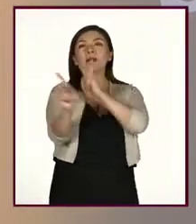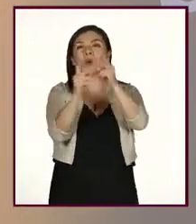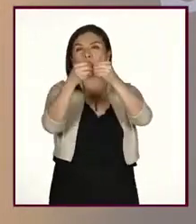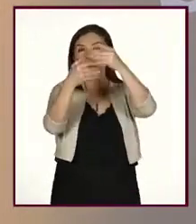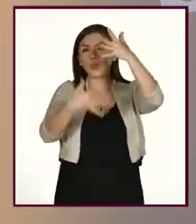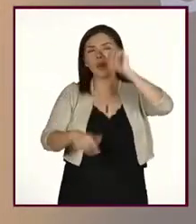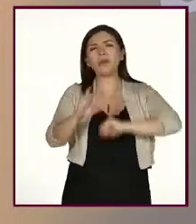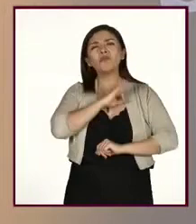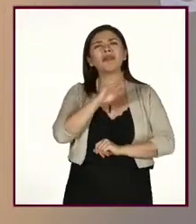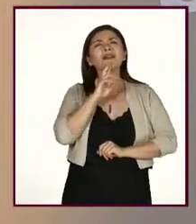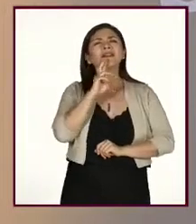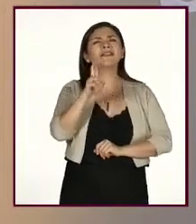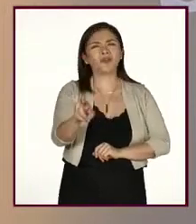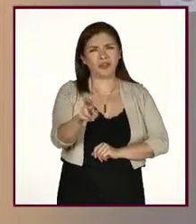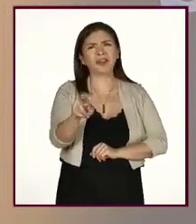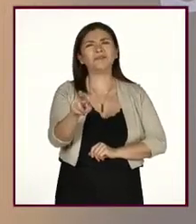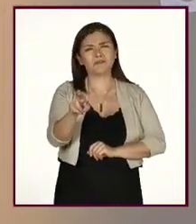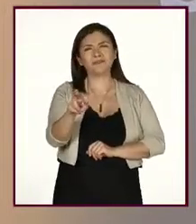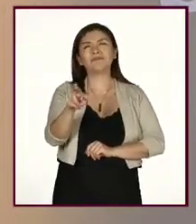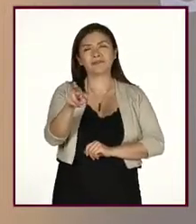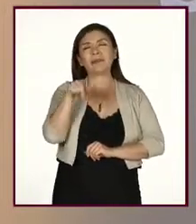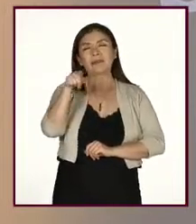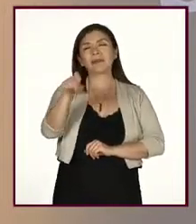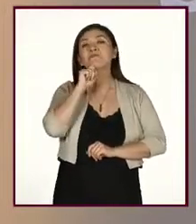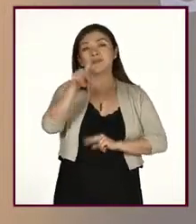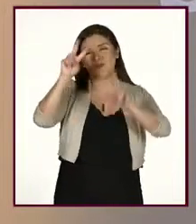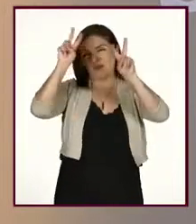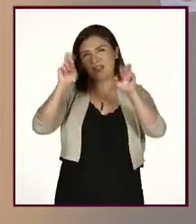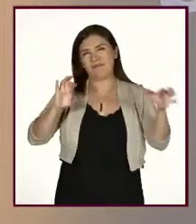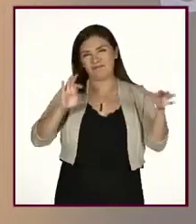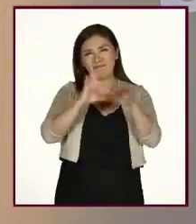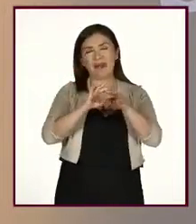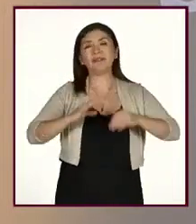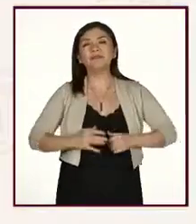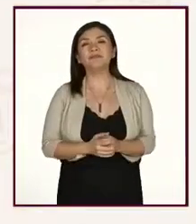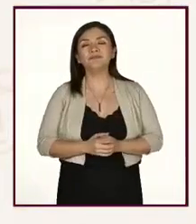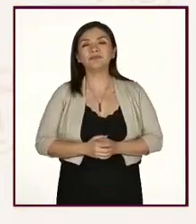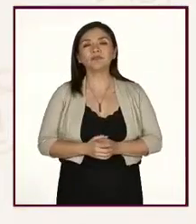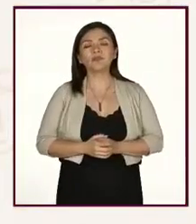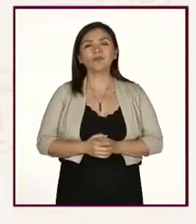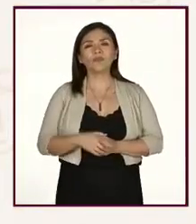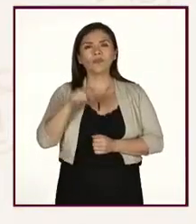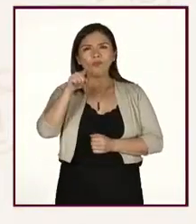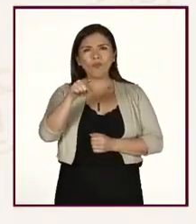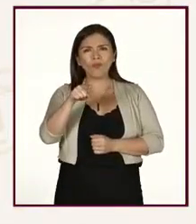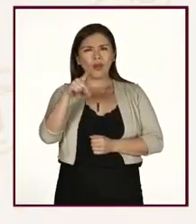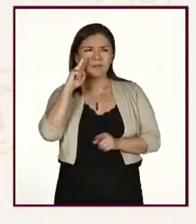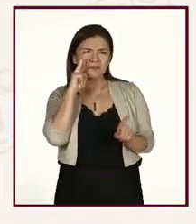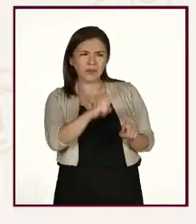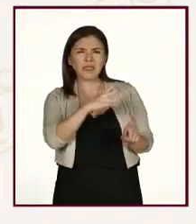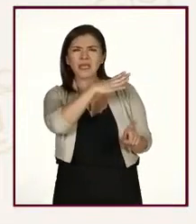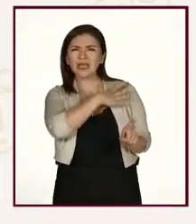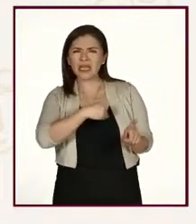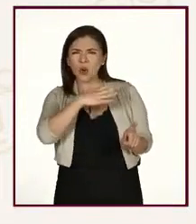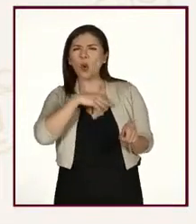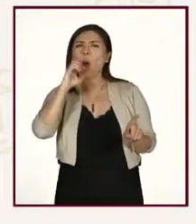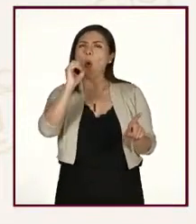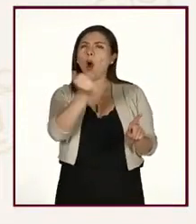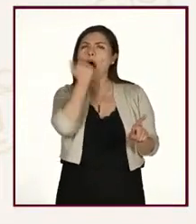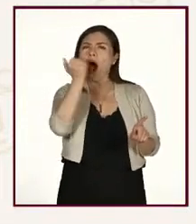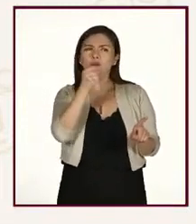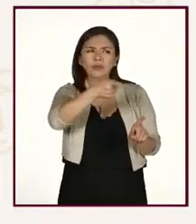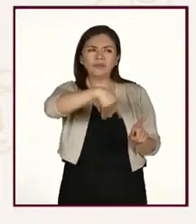y responder las siguientes preguntas que obviamente tienen que ver con nuestro tema de hoy. ¿Qué preocupaciones tienen tus hijos o estudiantes con